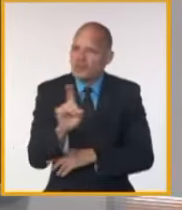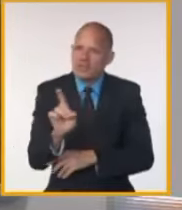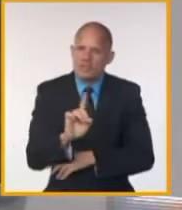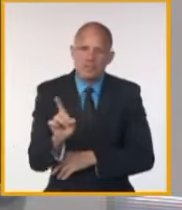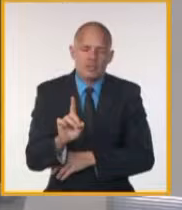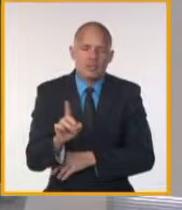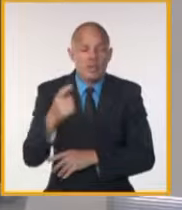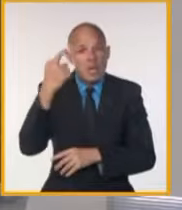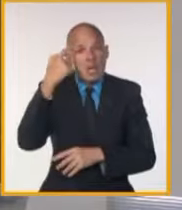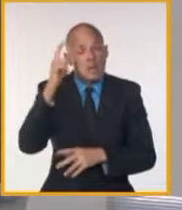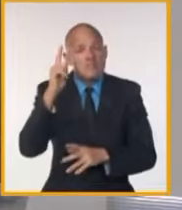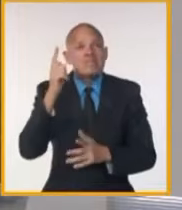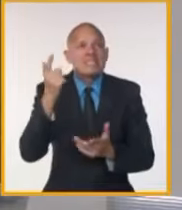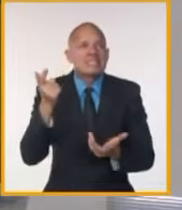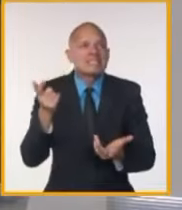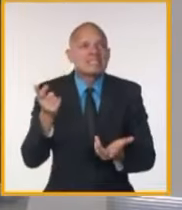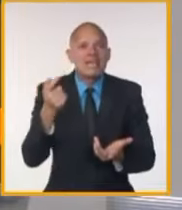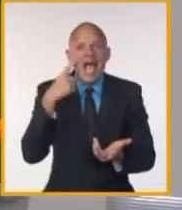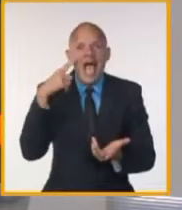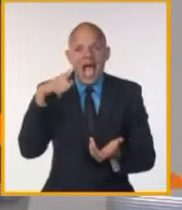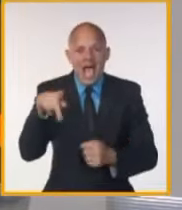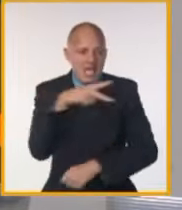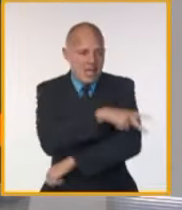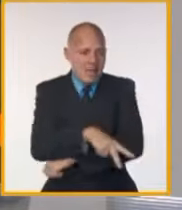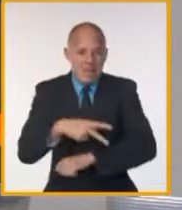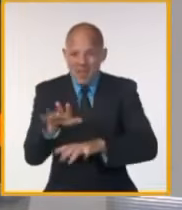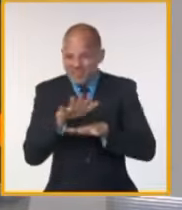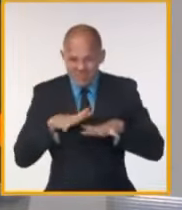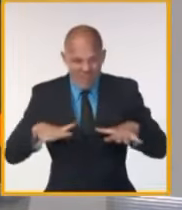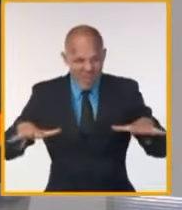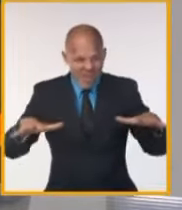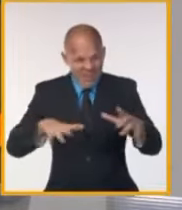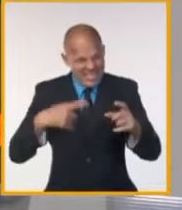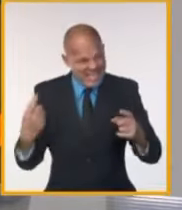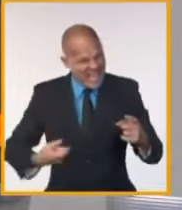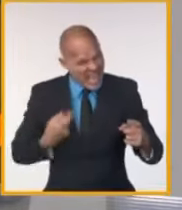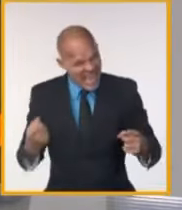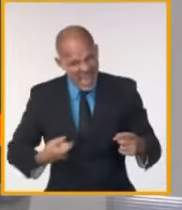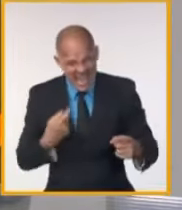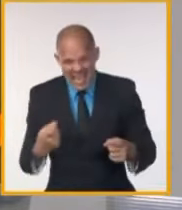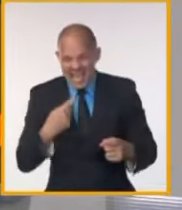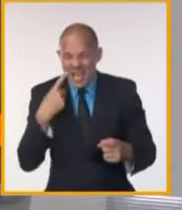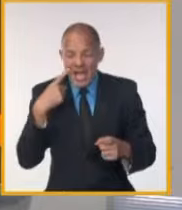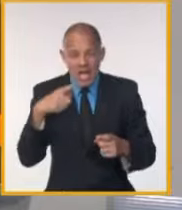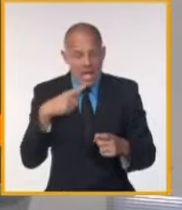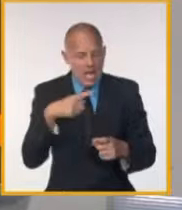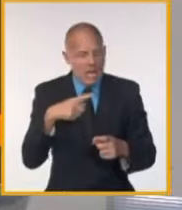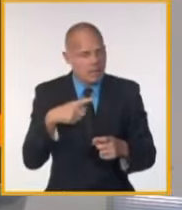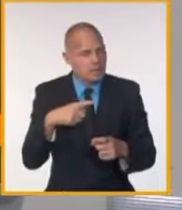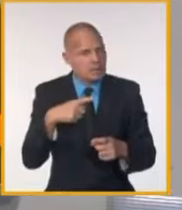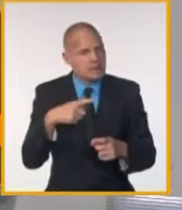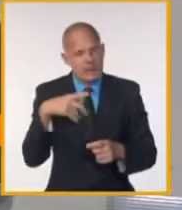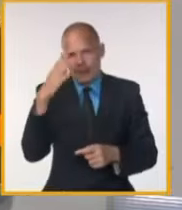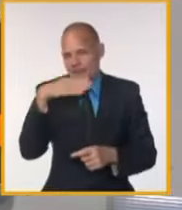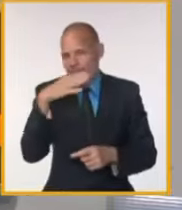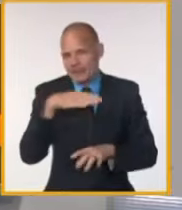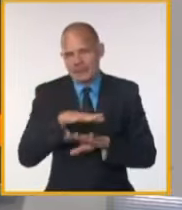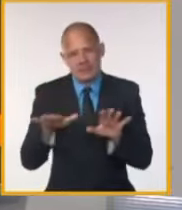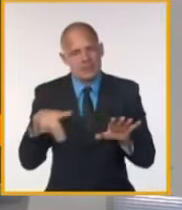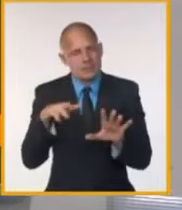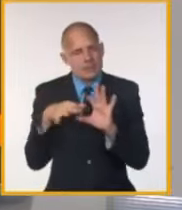un escenario en el que una guerra de mayor magnitud se expanda por el Oriente